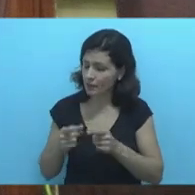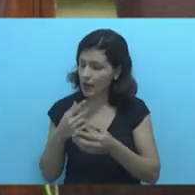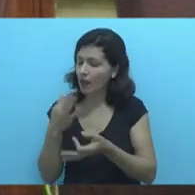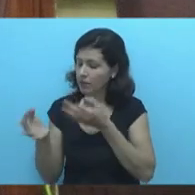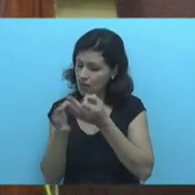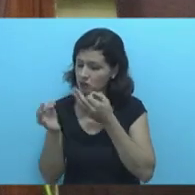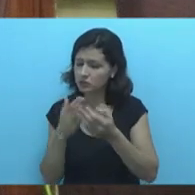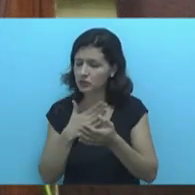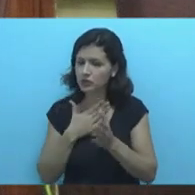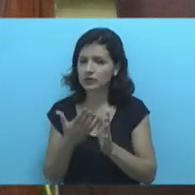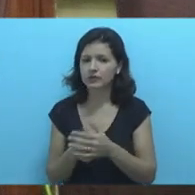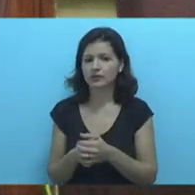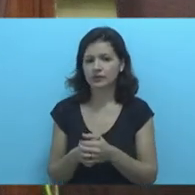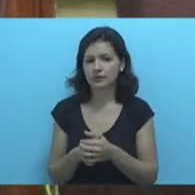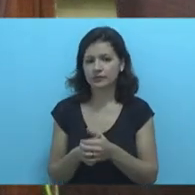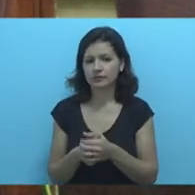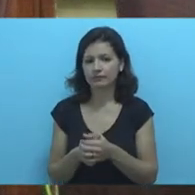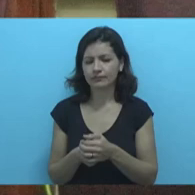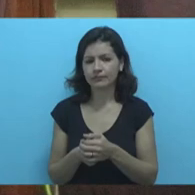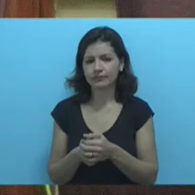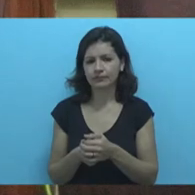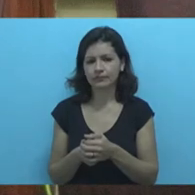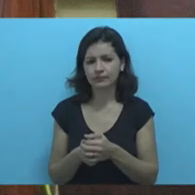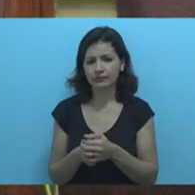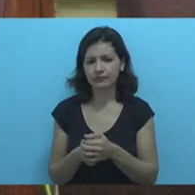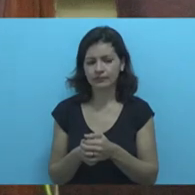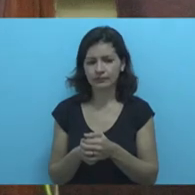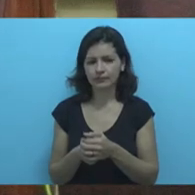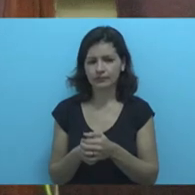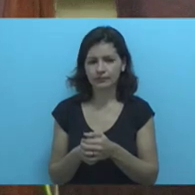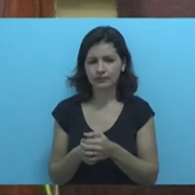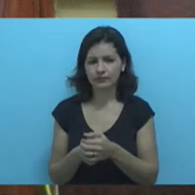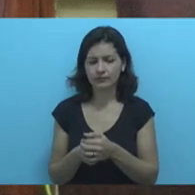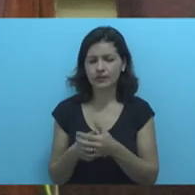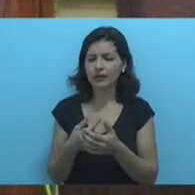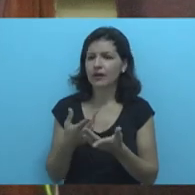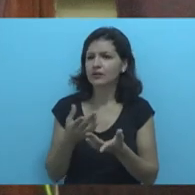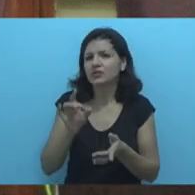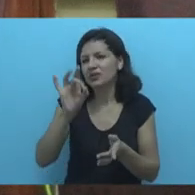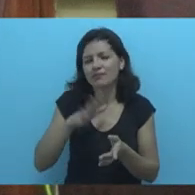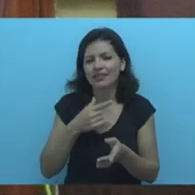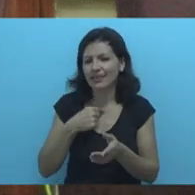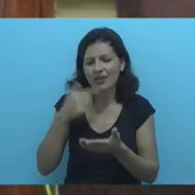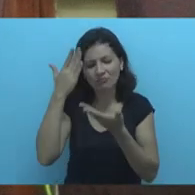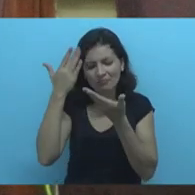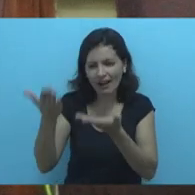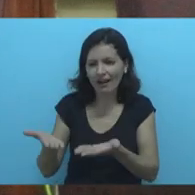Y la verdad que quiero honrar esta cámara y quiero honrar a este hombre.